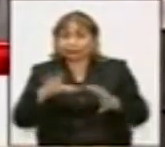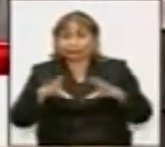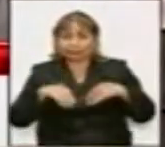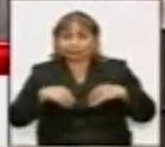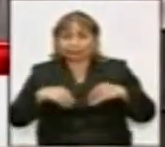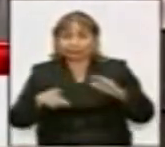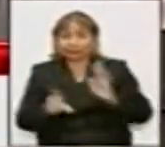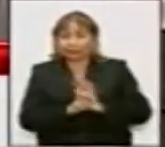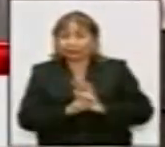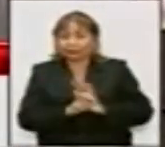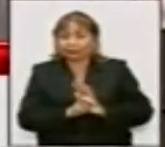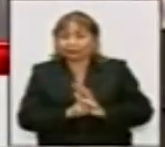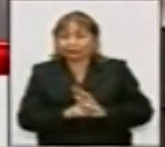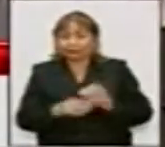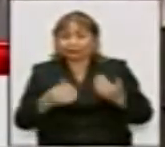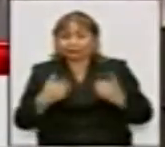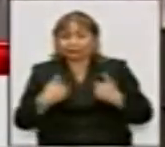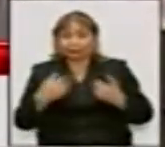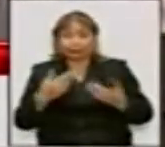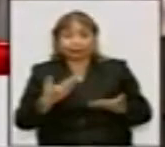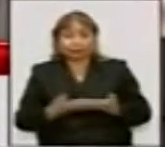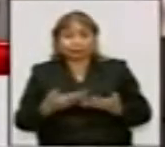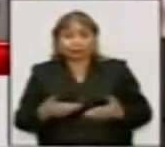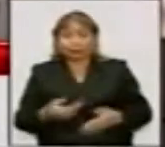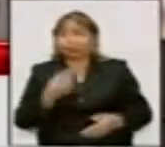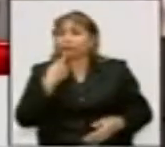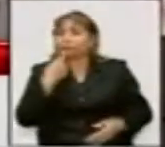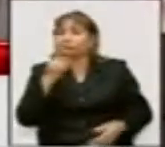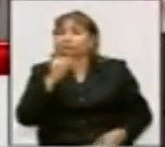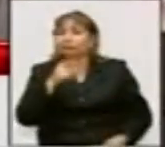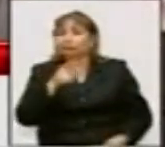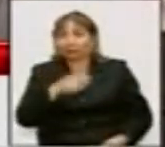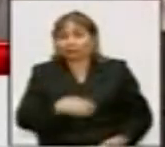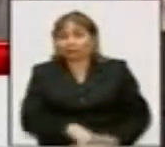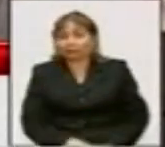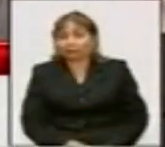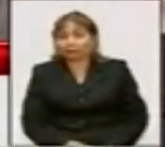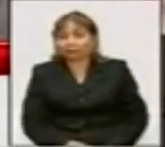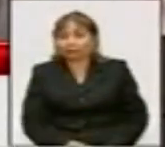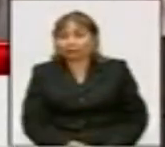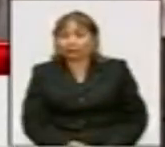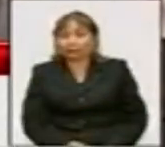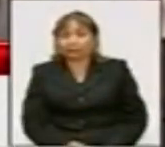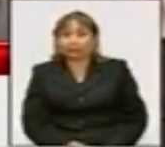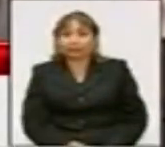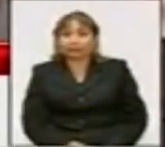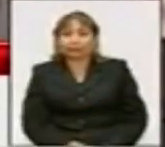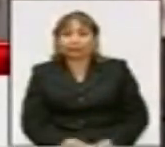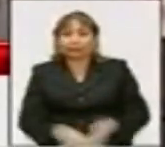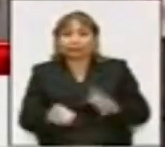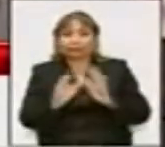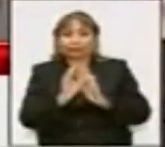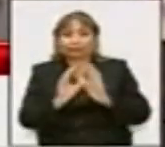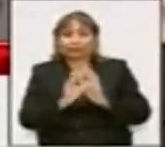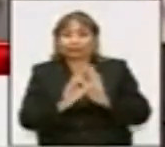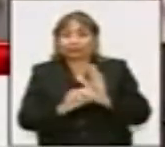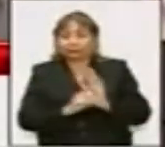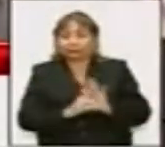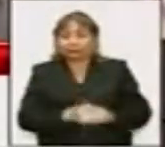ley pero yo considero que es inconstitucional a ver dime tú entonces él pide y él para la que el tribunal constitucional